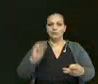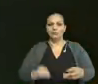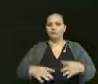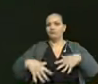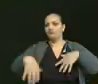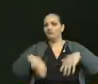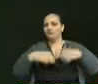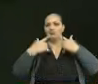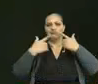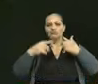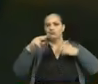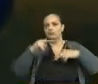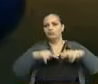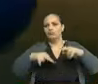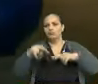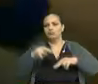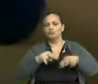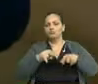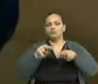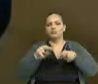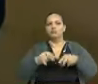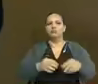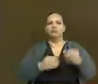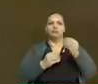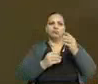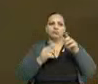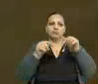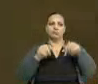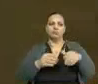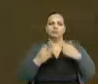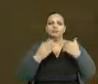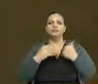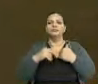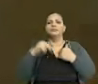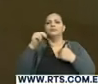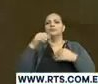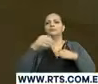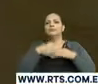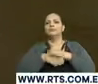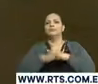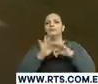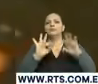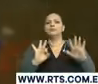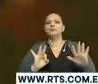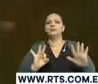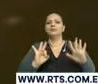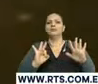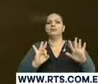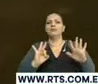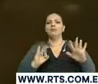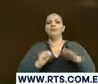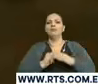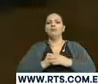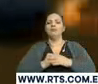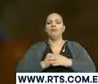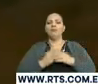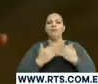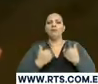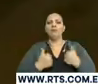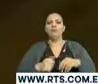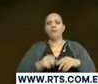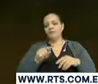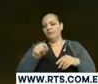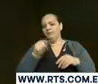sector de la entrada de la 8. Usted ya conoce, se ha señalizado este punto para que la gente que habita en este sector y tiene que